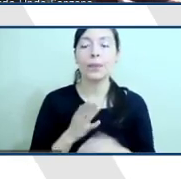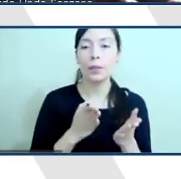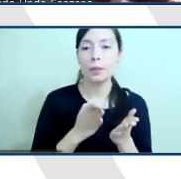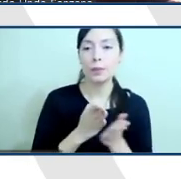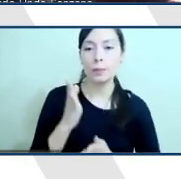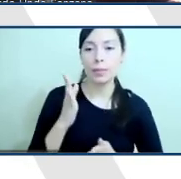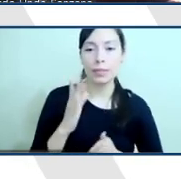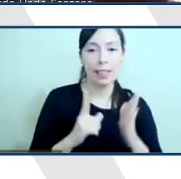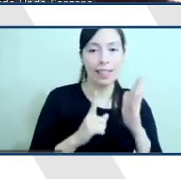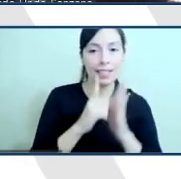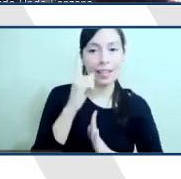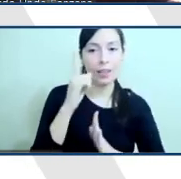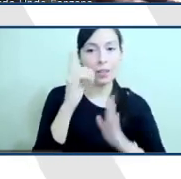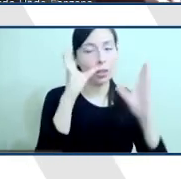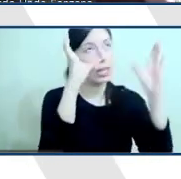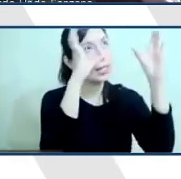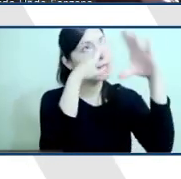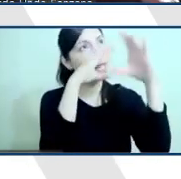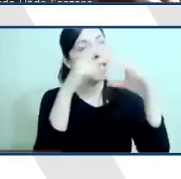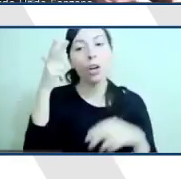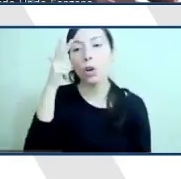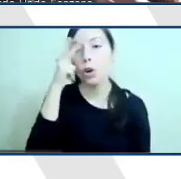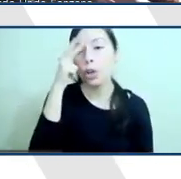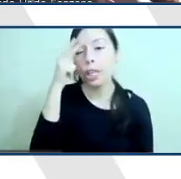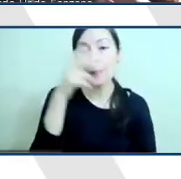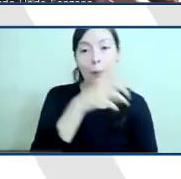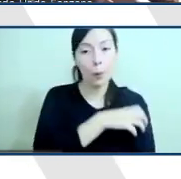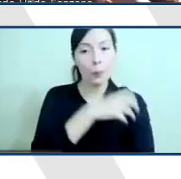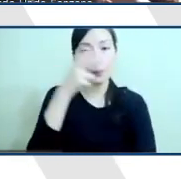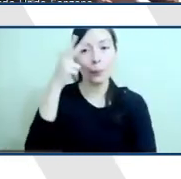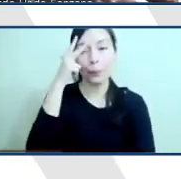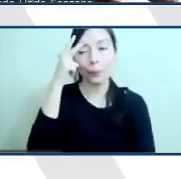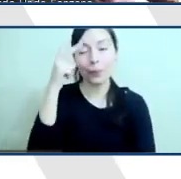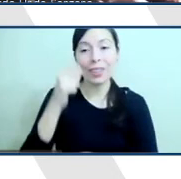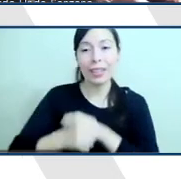comienza el desarrollo de la astronomía en la región de Coquimbo. En el año